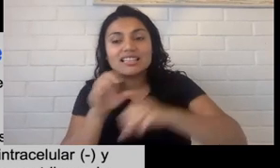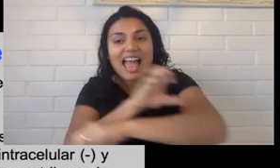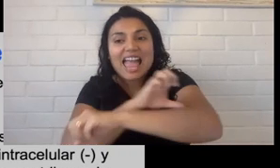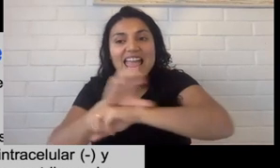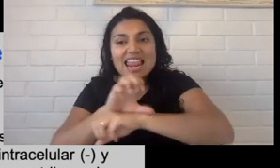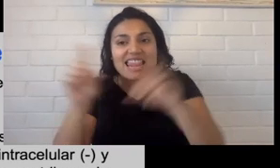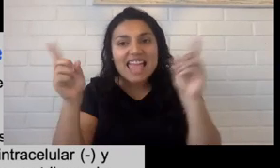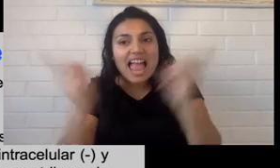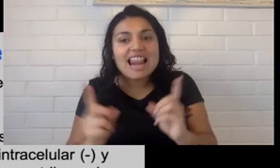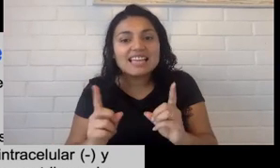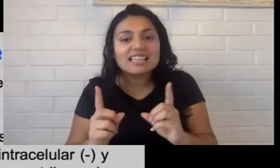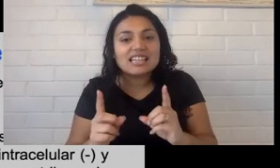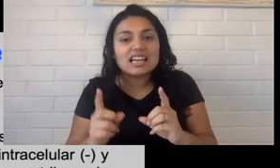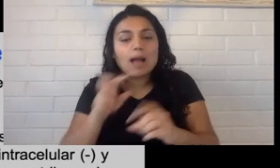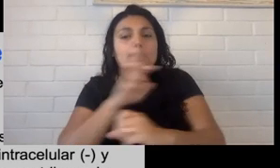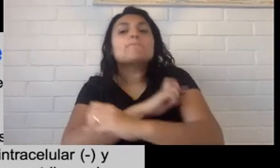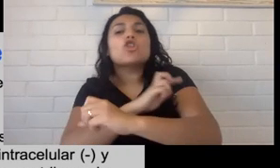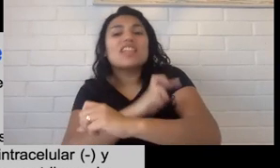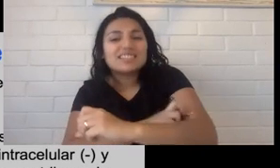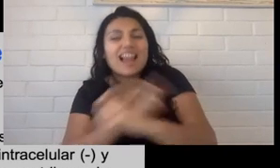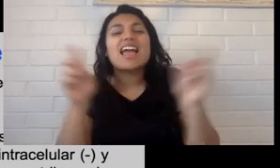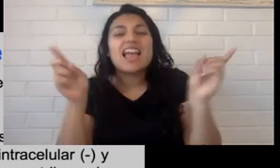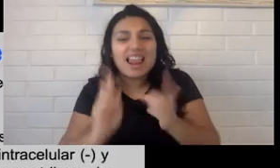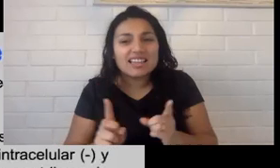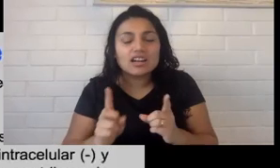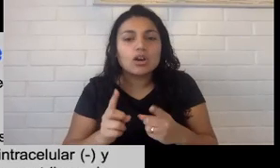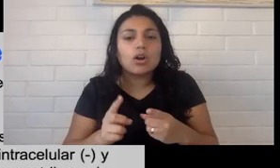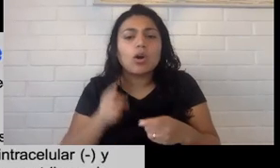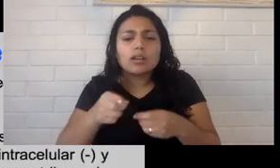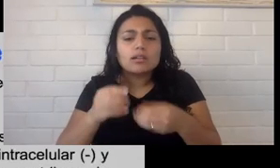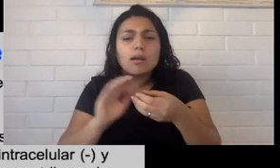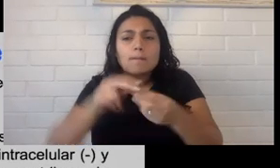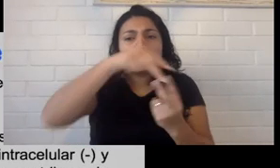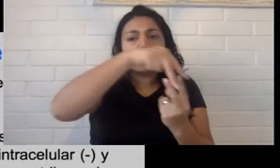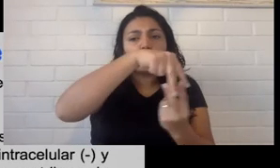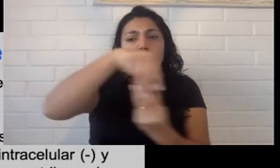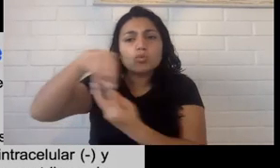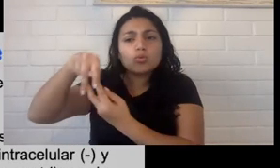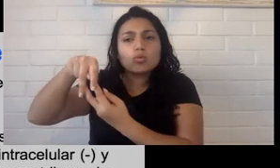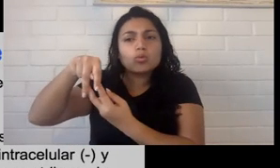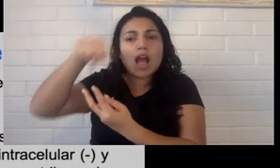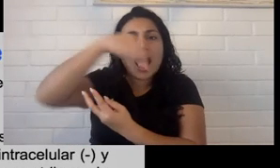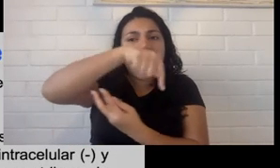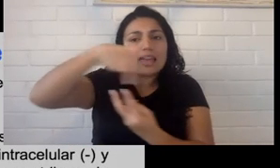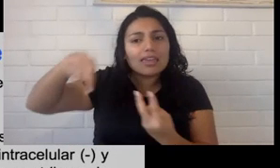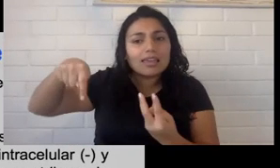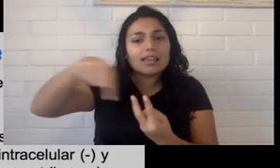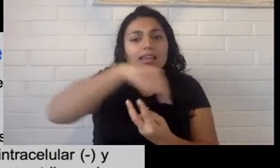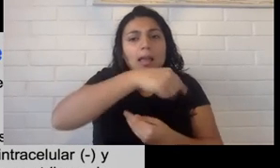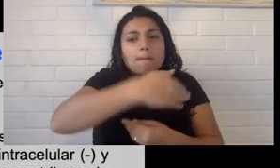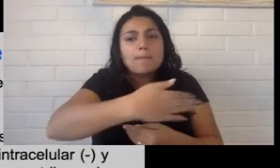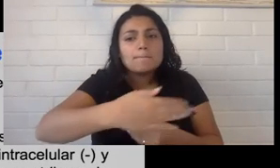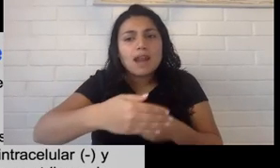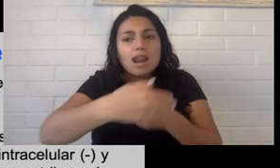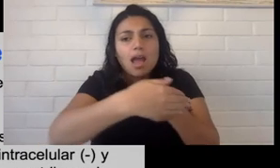una diferencia de potencial eléctrico, a través de la membrana, o sea, es un potencial transmembrana, que es